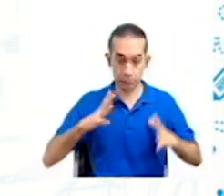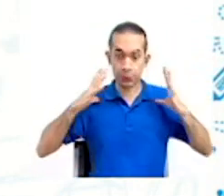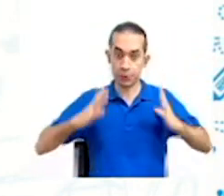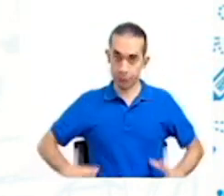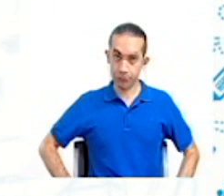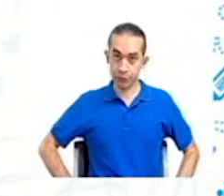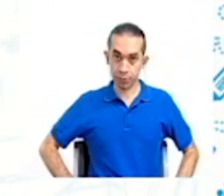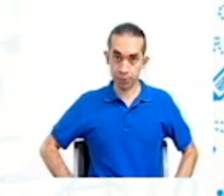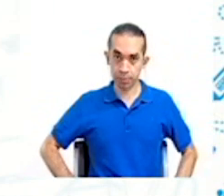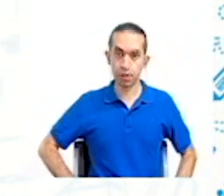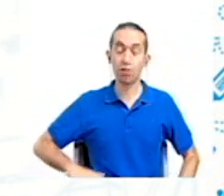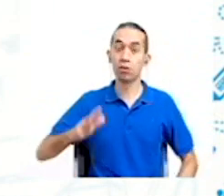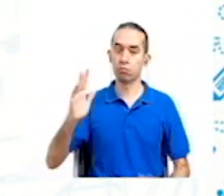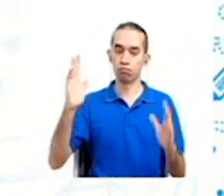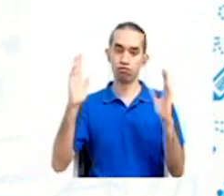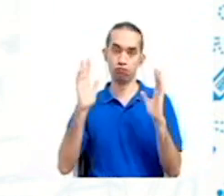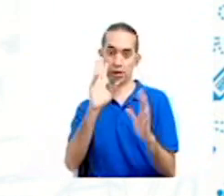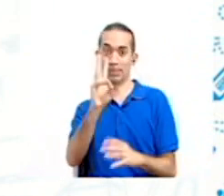nuestro cuerpo el